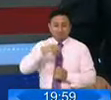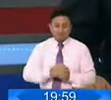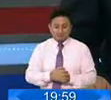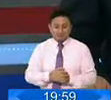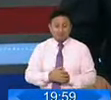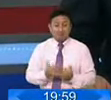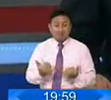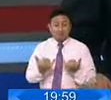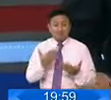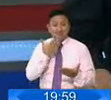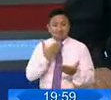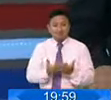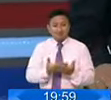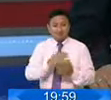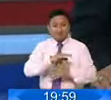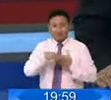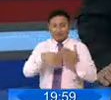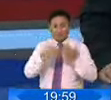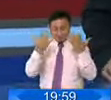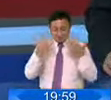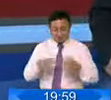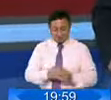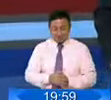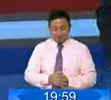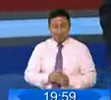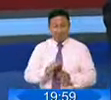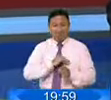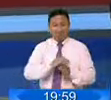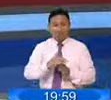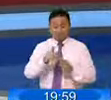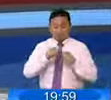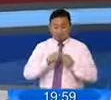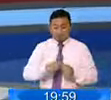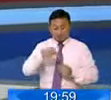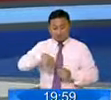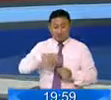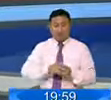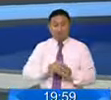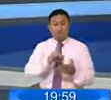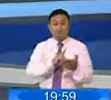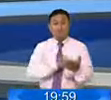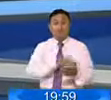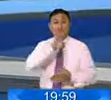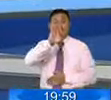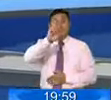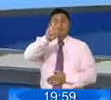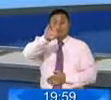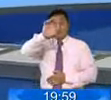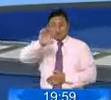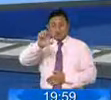todo por este día viernes, amigos televidentes. Les invitamos a continuar en la programación de TVC